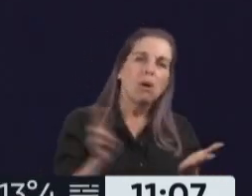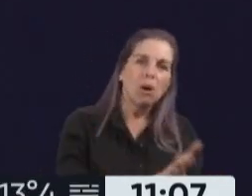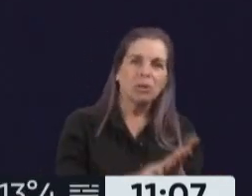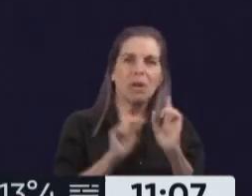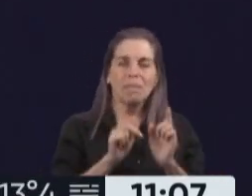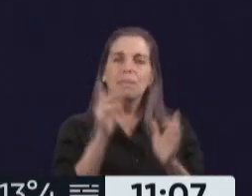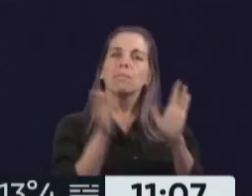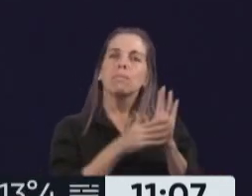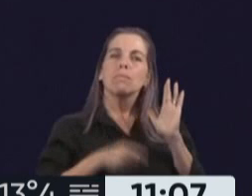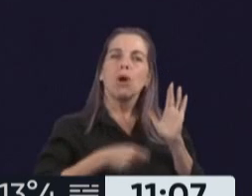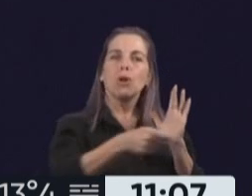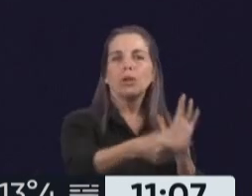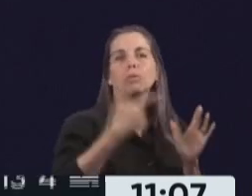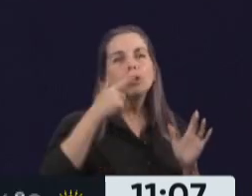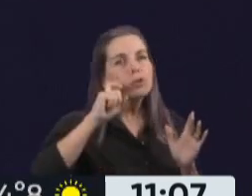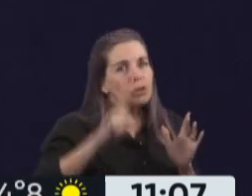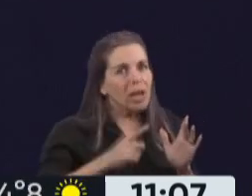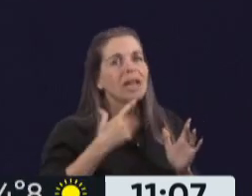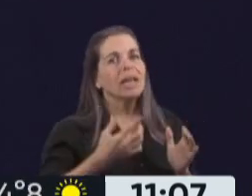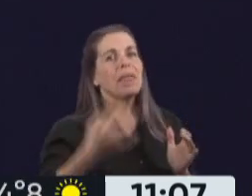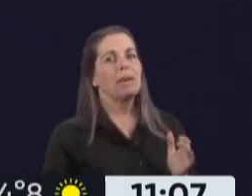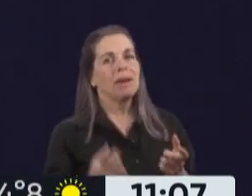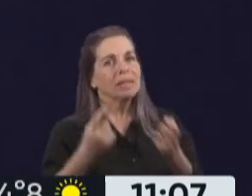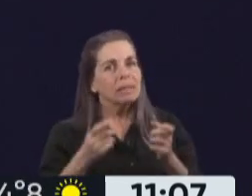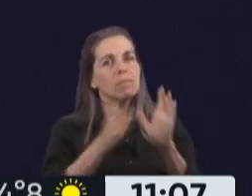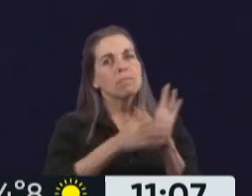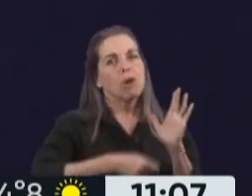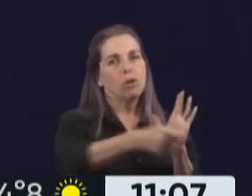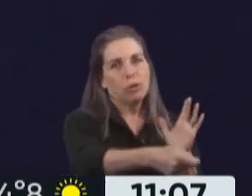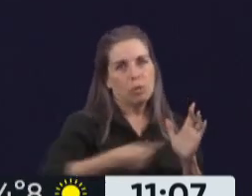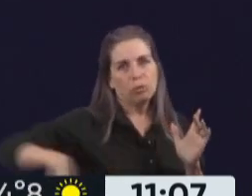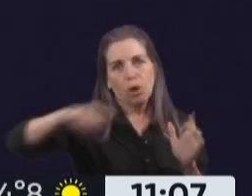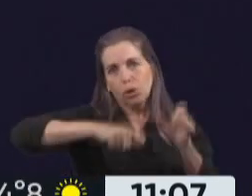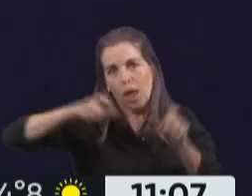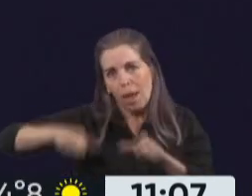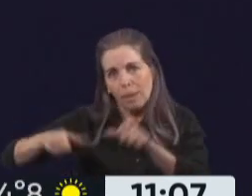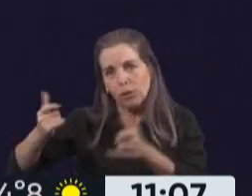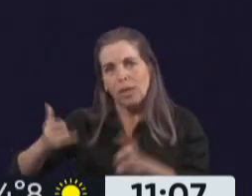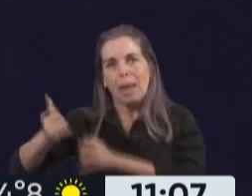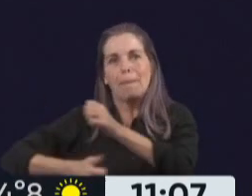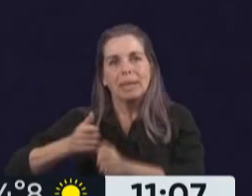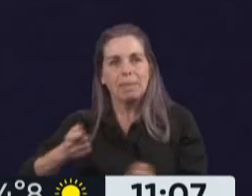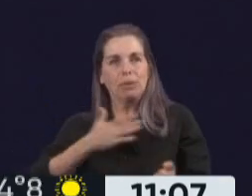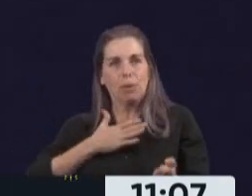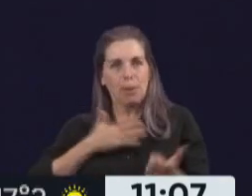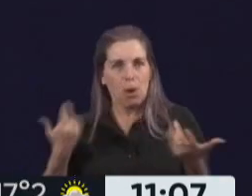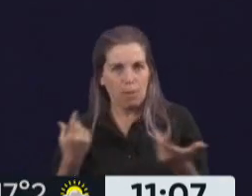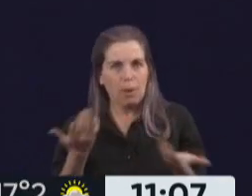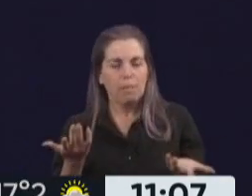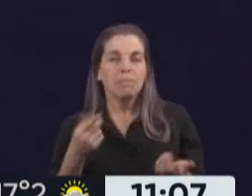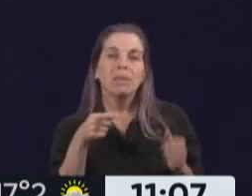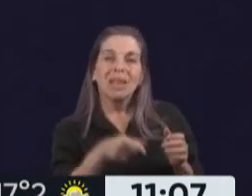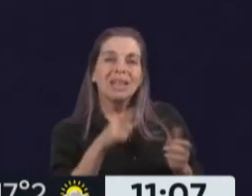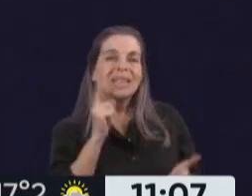los monotributistas sociales que perciban un programa social. Esta medida entendemos